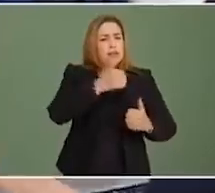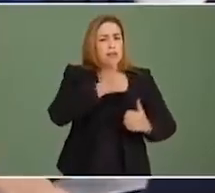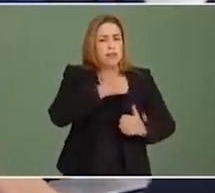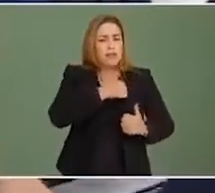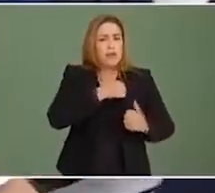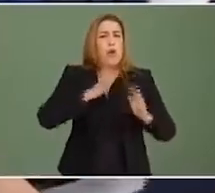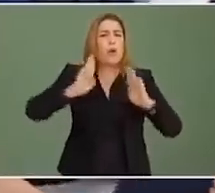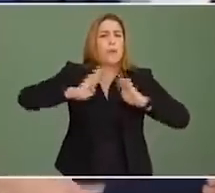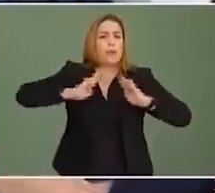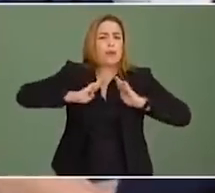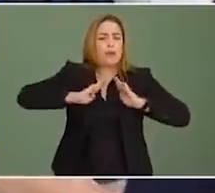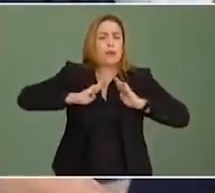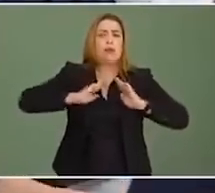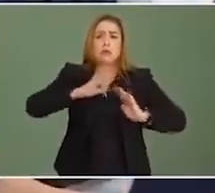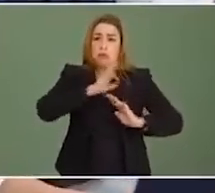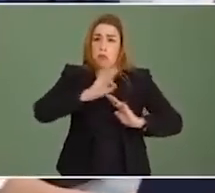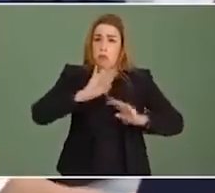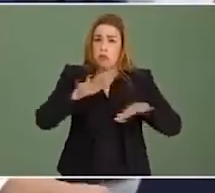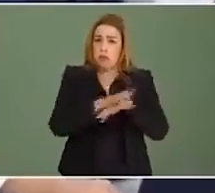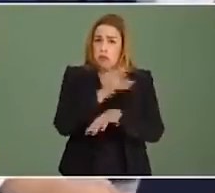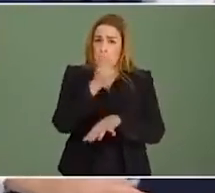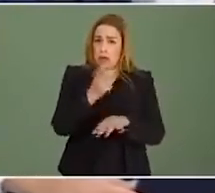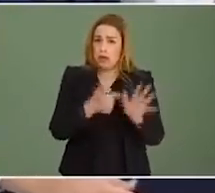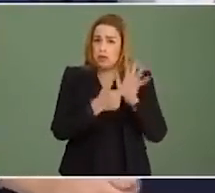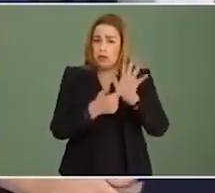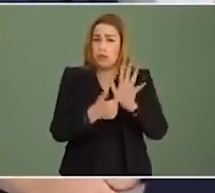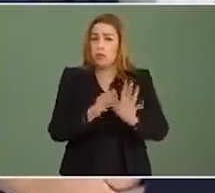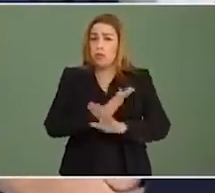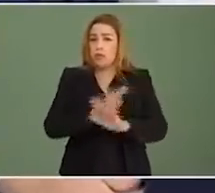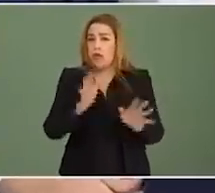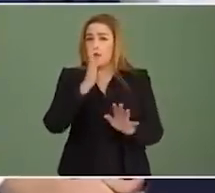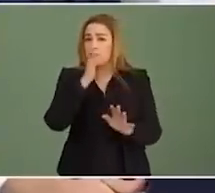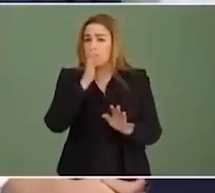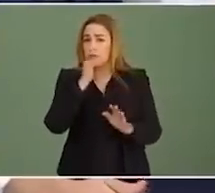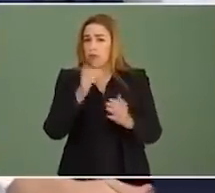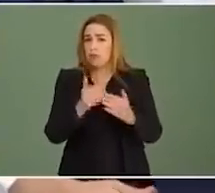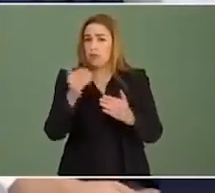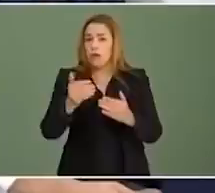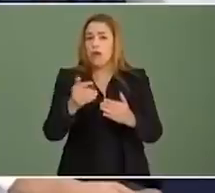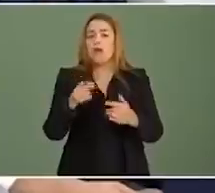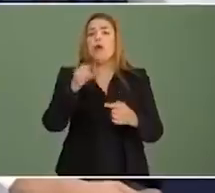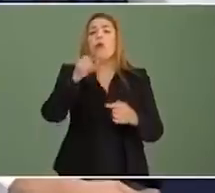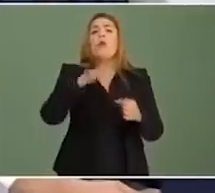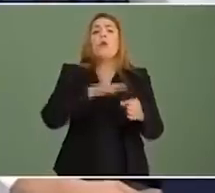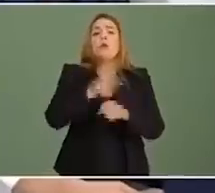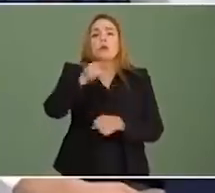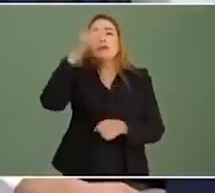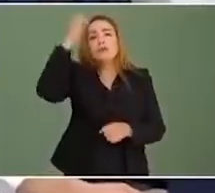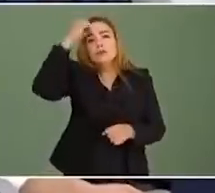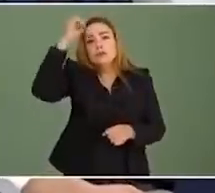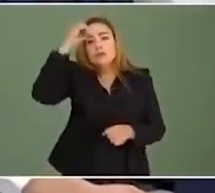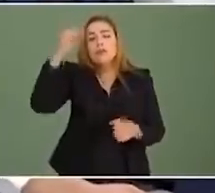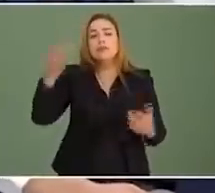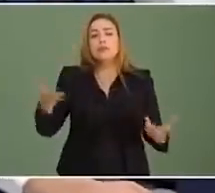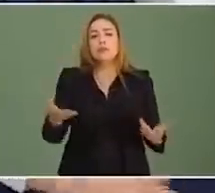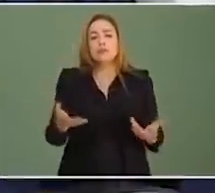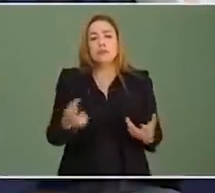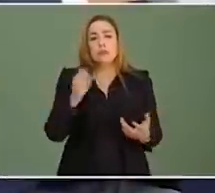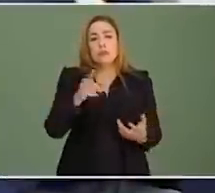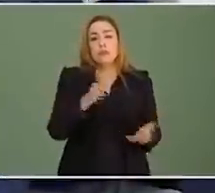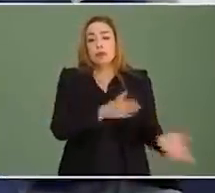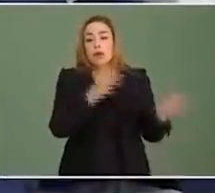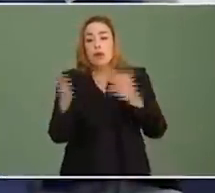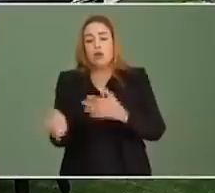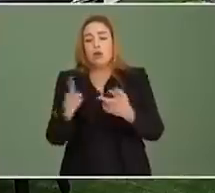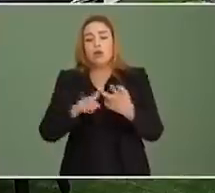modificado en esta propuesta o ya de plano no no es posible no es viable desde su punto de vista preguntarle por otro